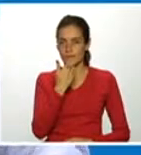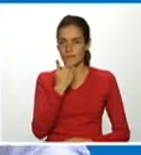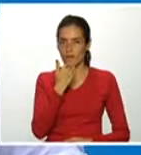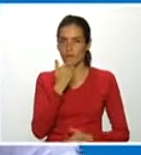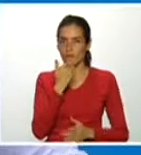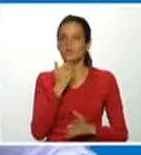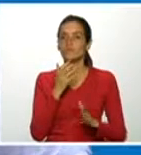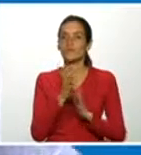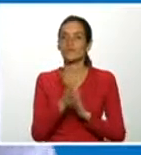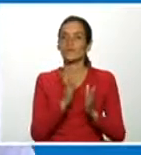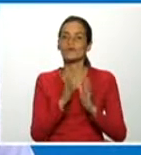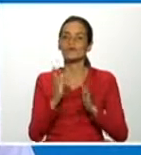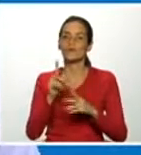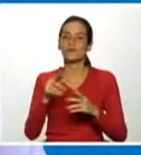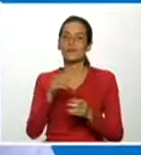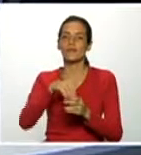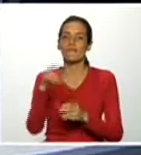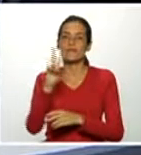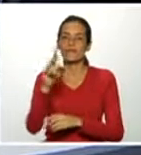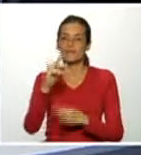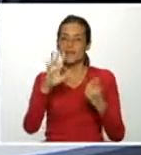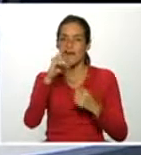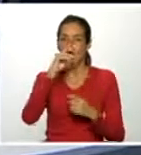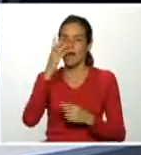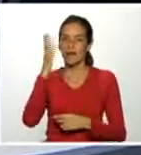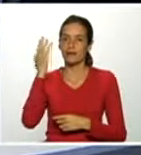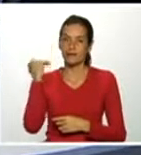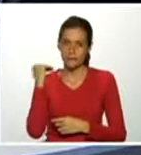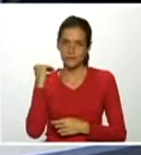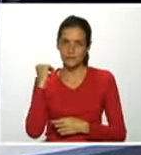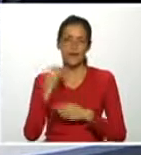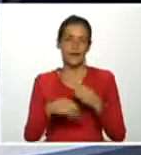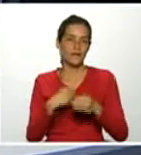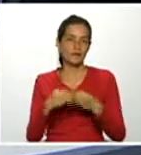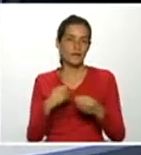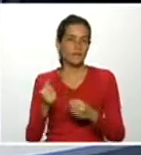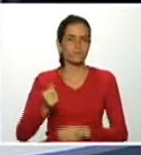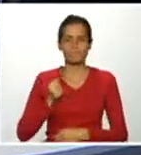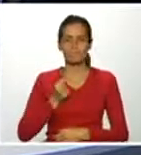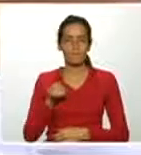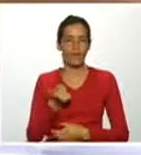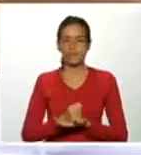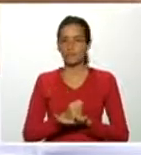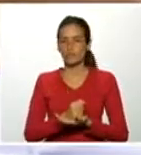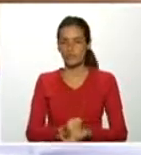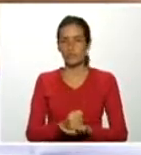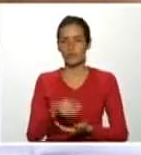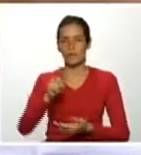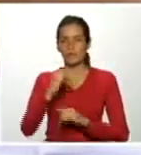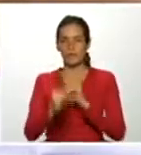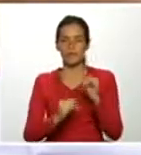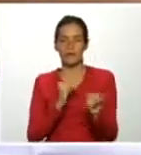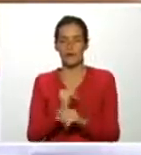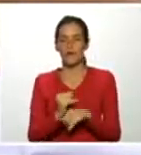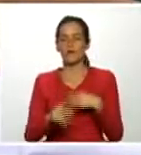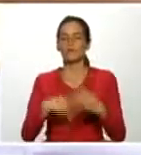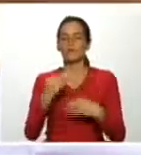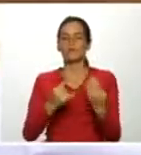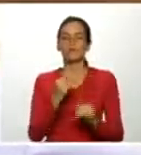es una orgánica también constituida en Venezuela desde hace 6 años, que está haciendo provecho de los aportes que a nivel internacional el proyecto